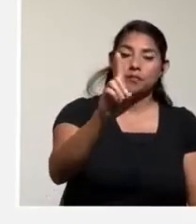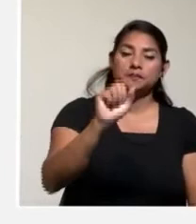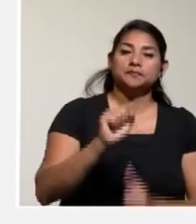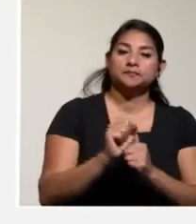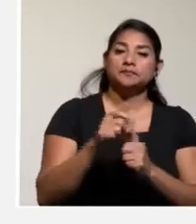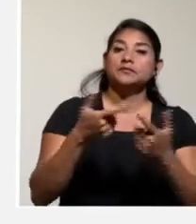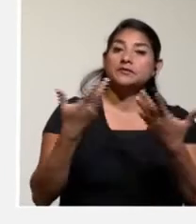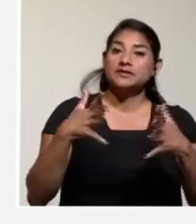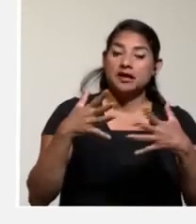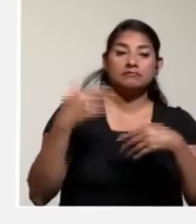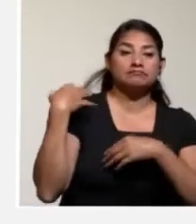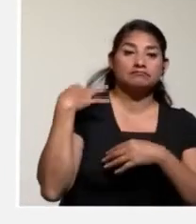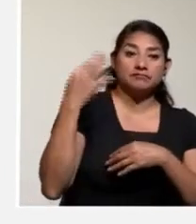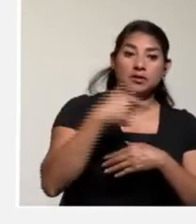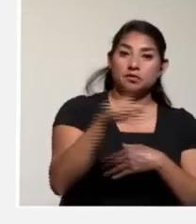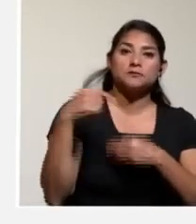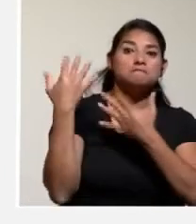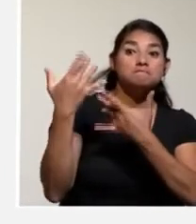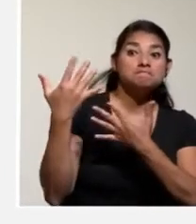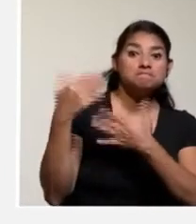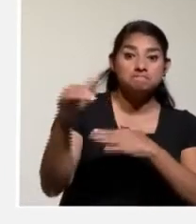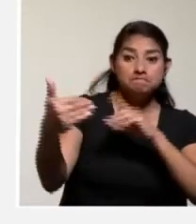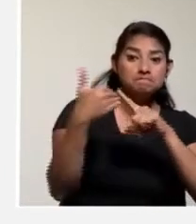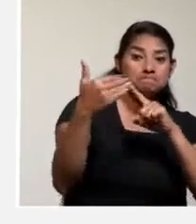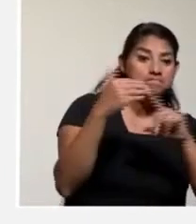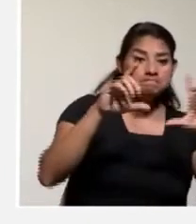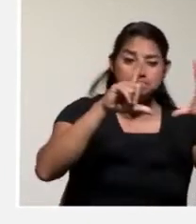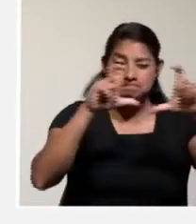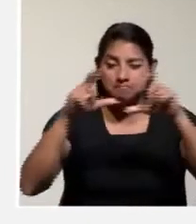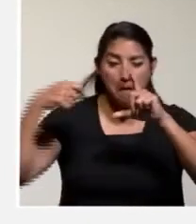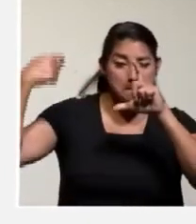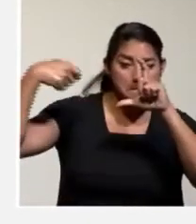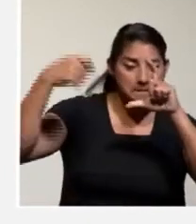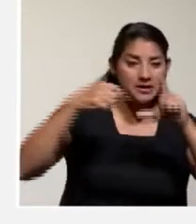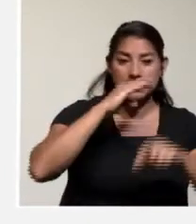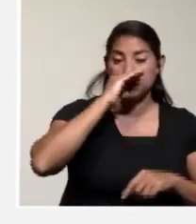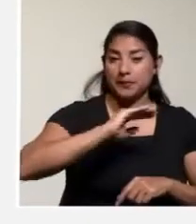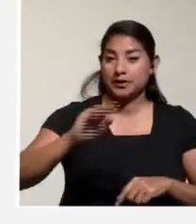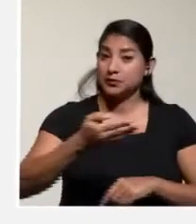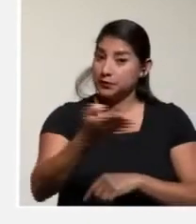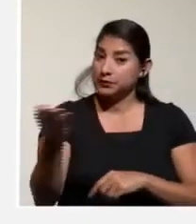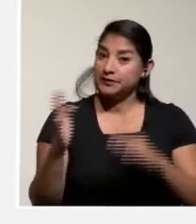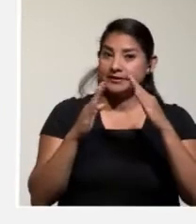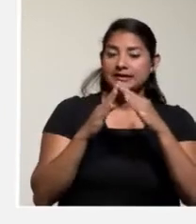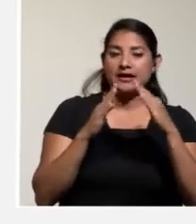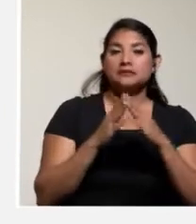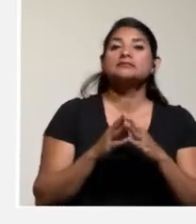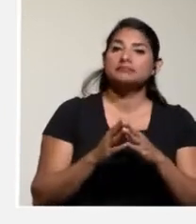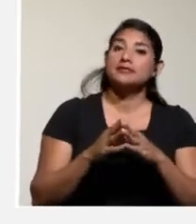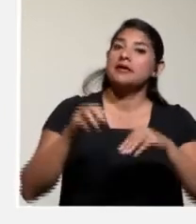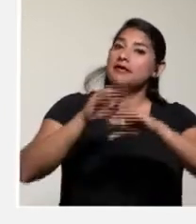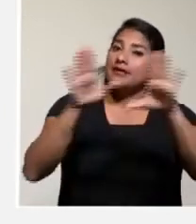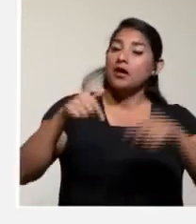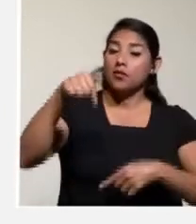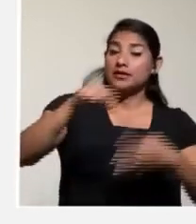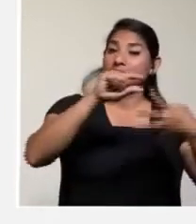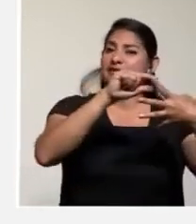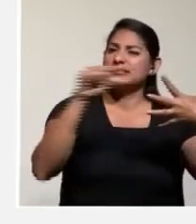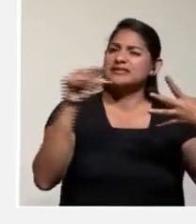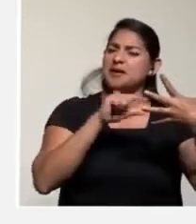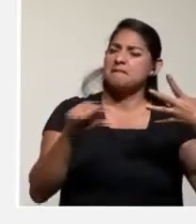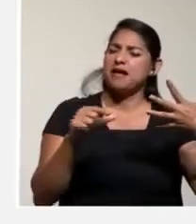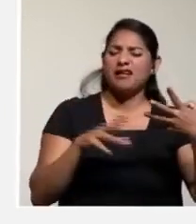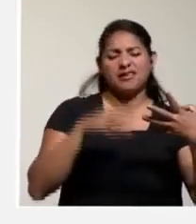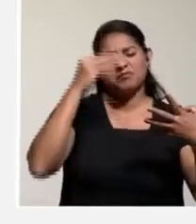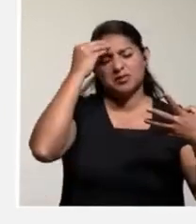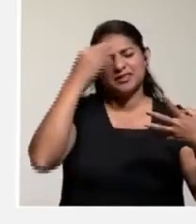83980071. Y desde ya estamos entonces esperando esas fotos y esos videos, niños y niñas. Y es que durante esta semana vamos a tener